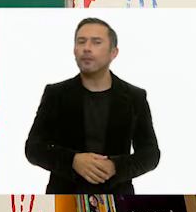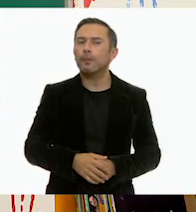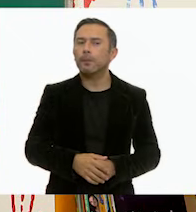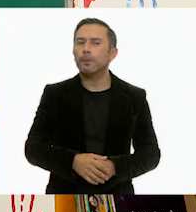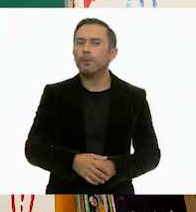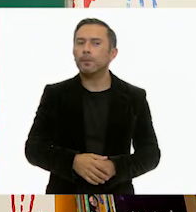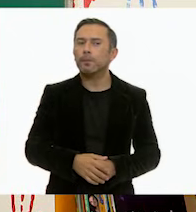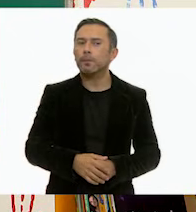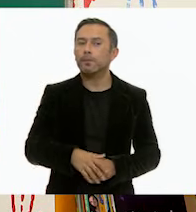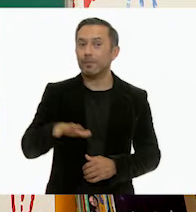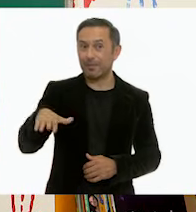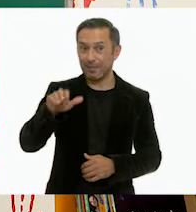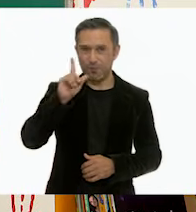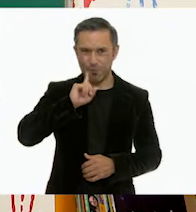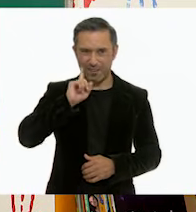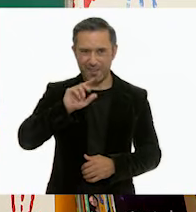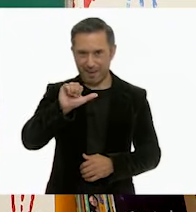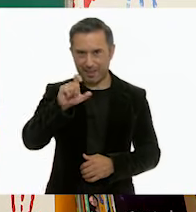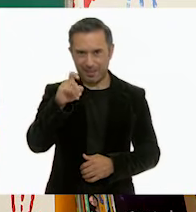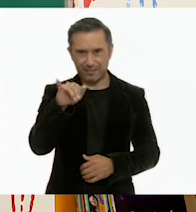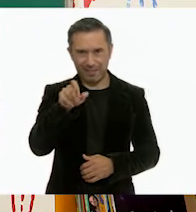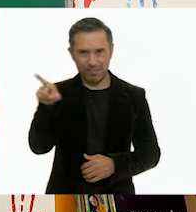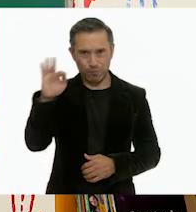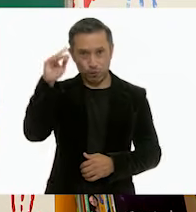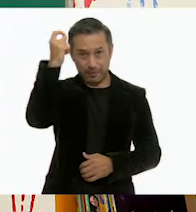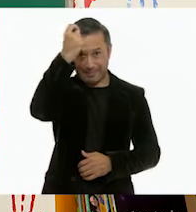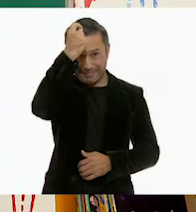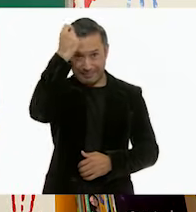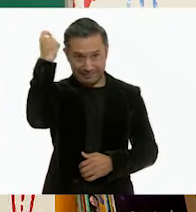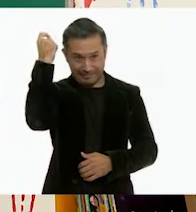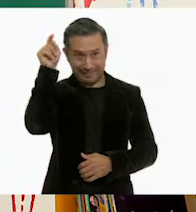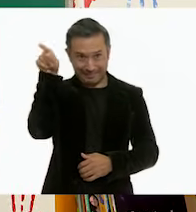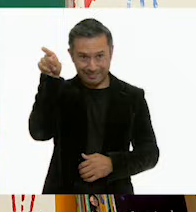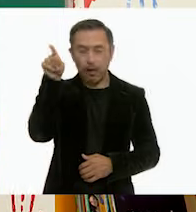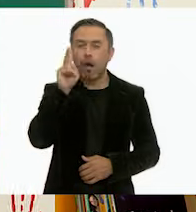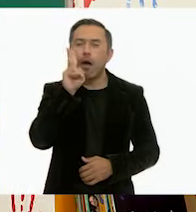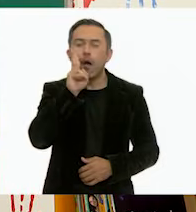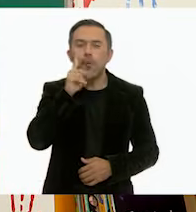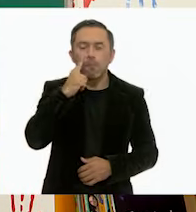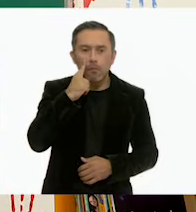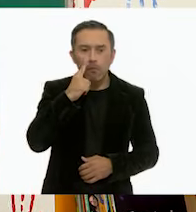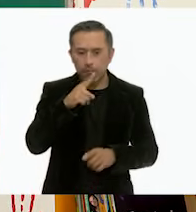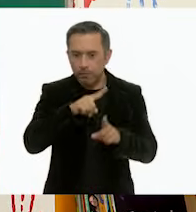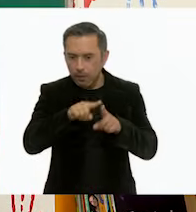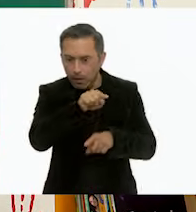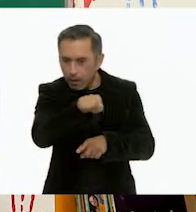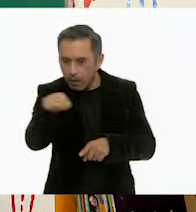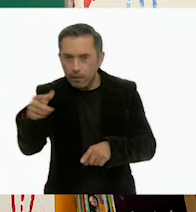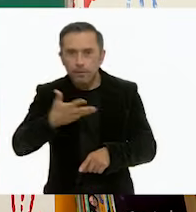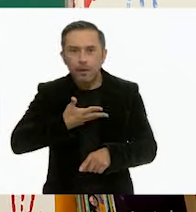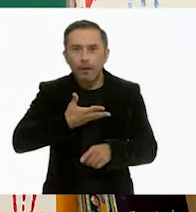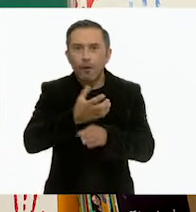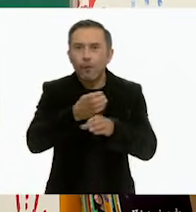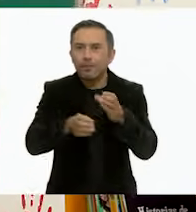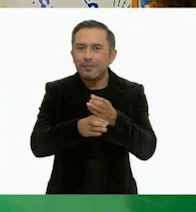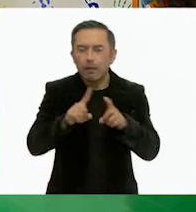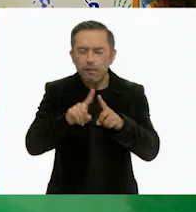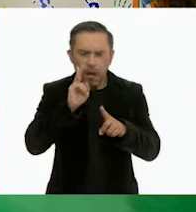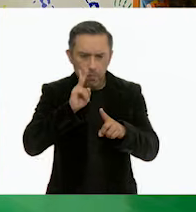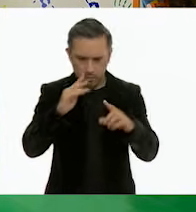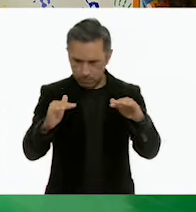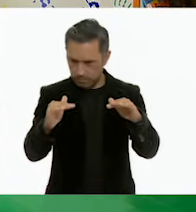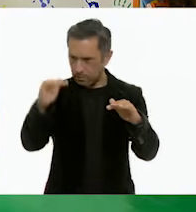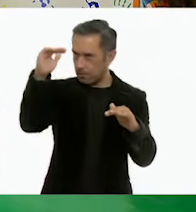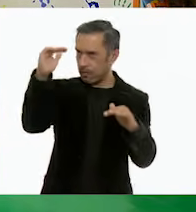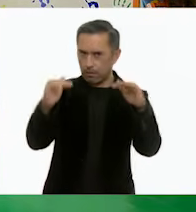la que realizó Alexia. Vamos a hacer comparaciones de los objetos que tenemos aquí en el